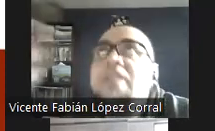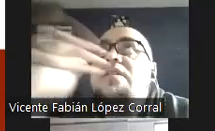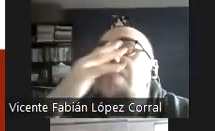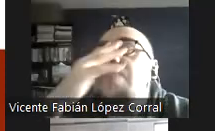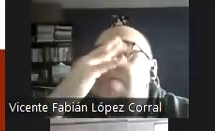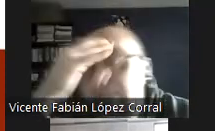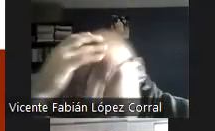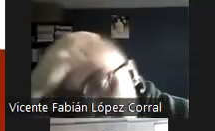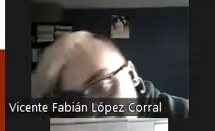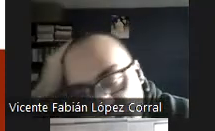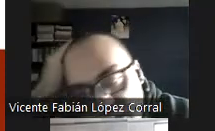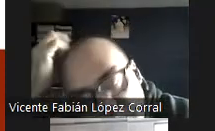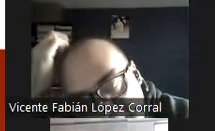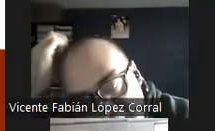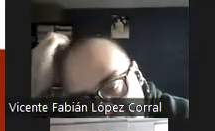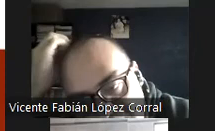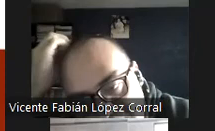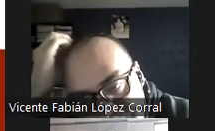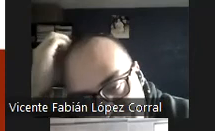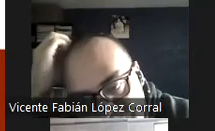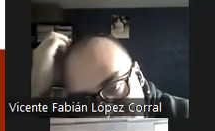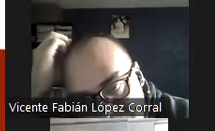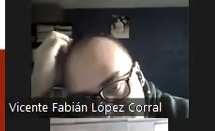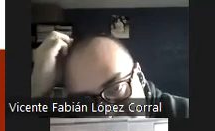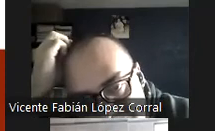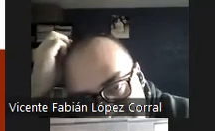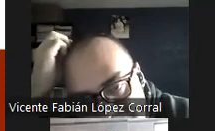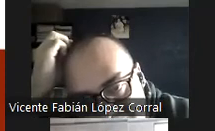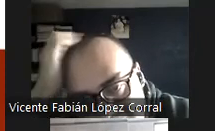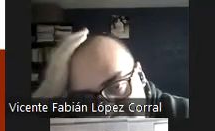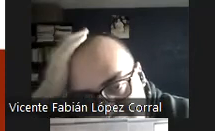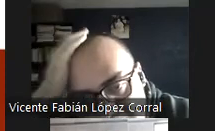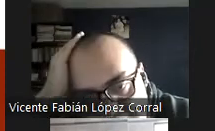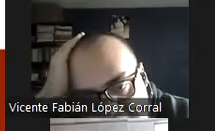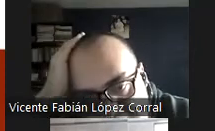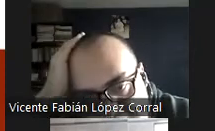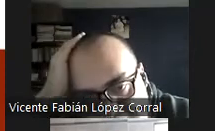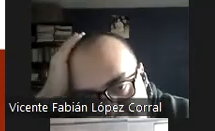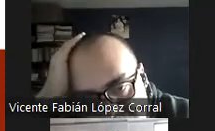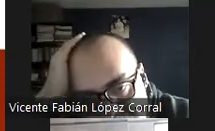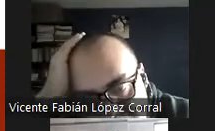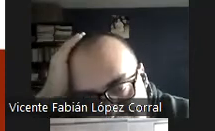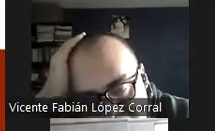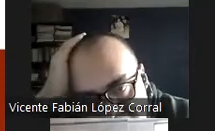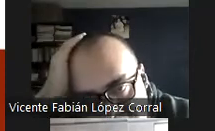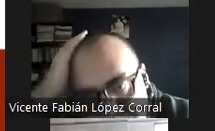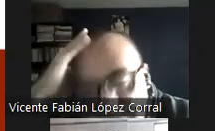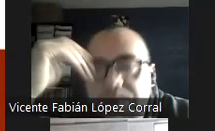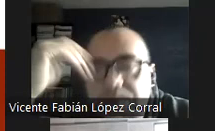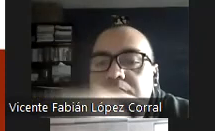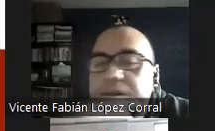de lo cual eso les voy a hablar en un ratito vale Y qué más vamos a tener